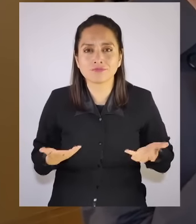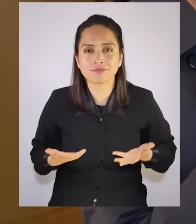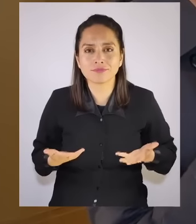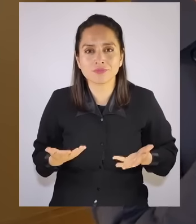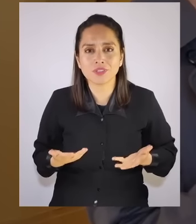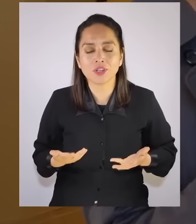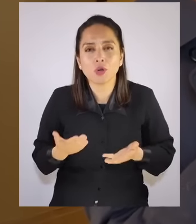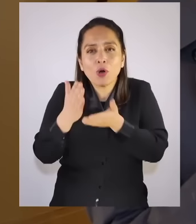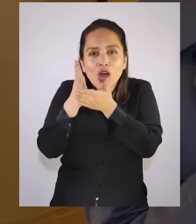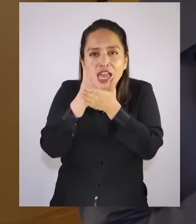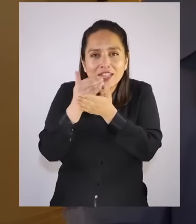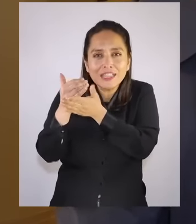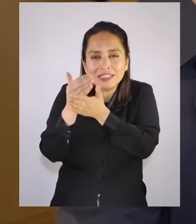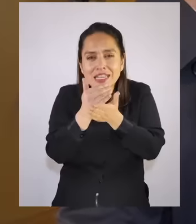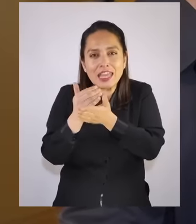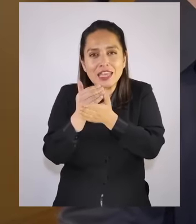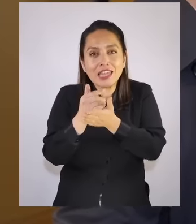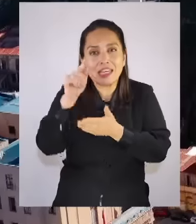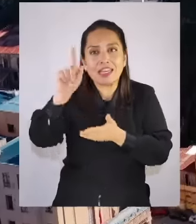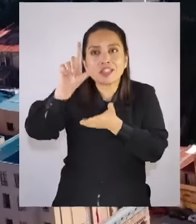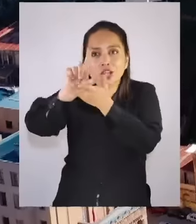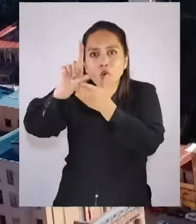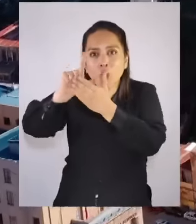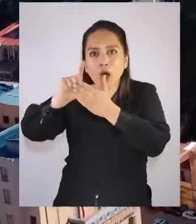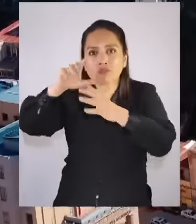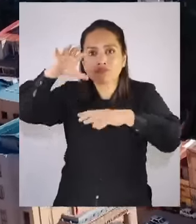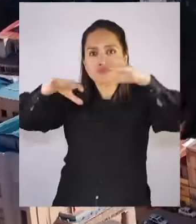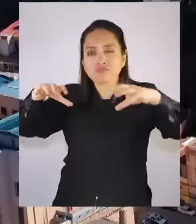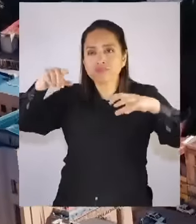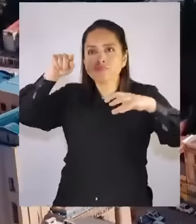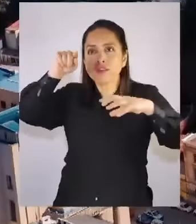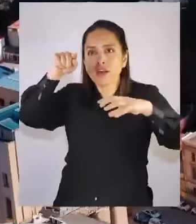como el sentido estratégico de instalarse en ese lugar.